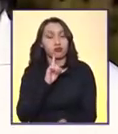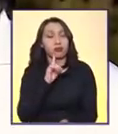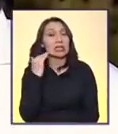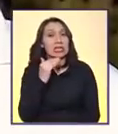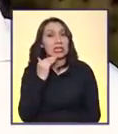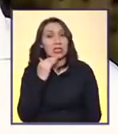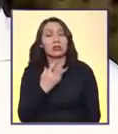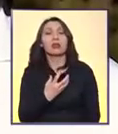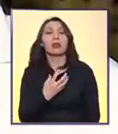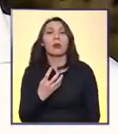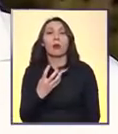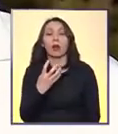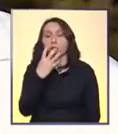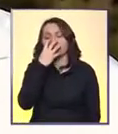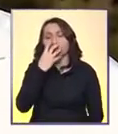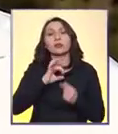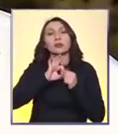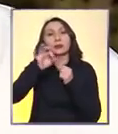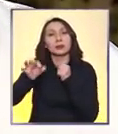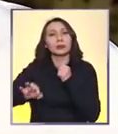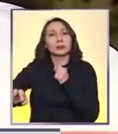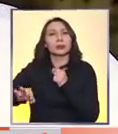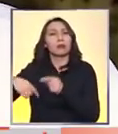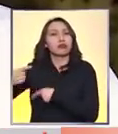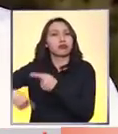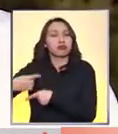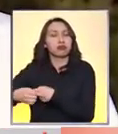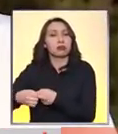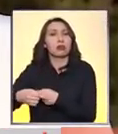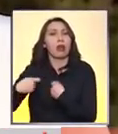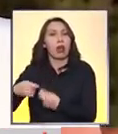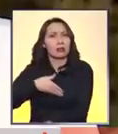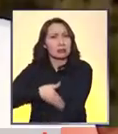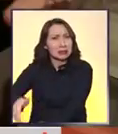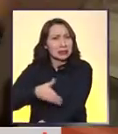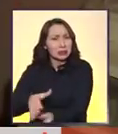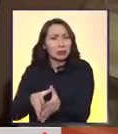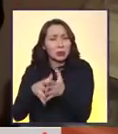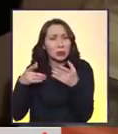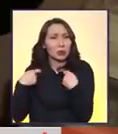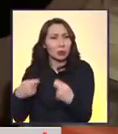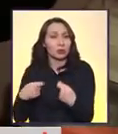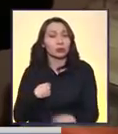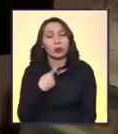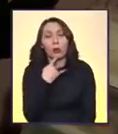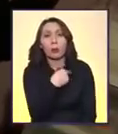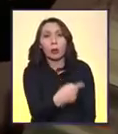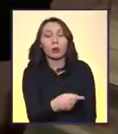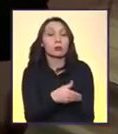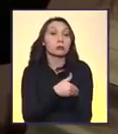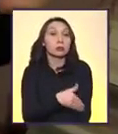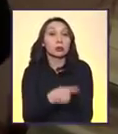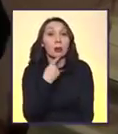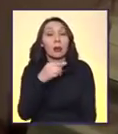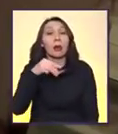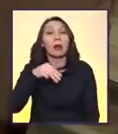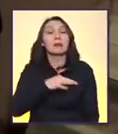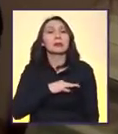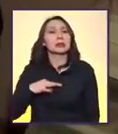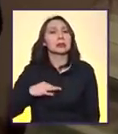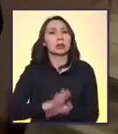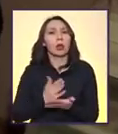ventilador durante meses en un hospital, ¿cuántos millones son? Son muchos millones. Yo le he preguntado millones de veces a MINSAL cuál es el criterio que